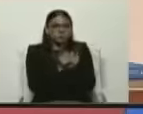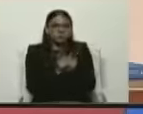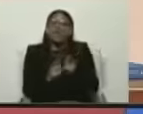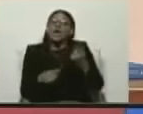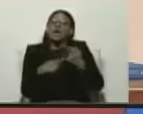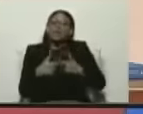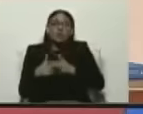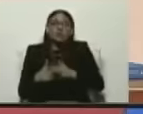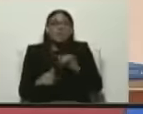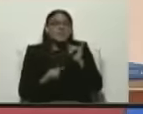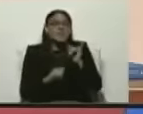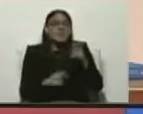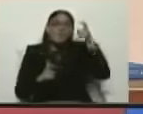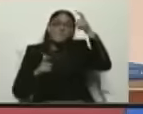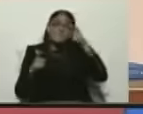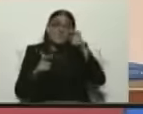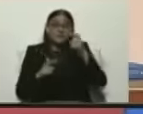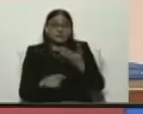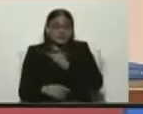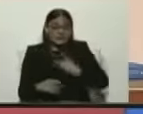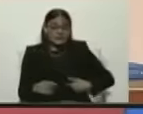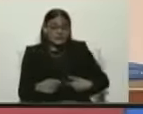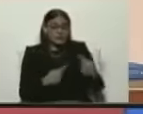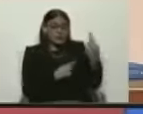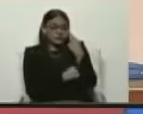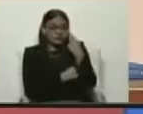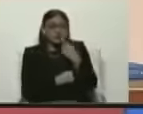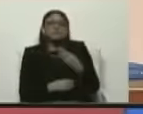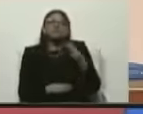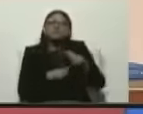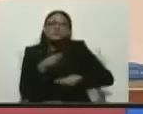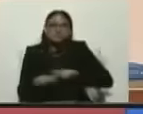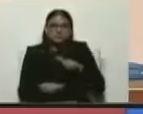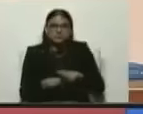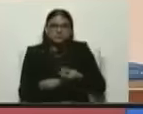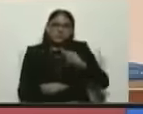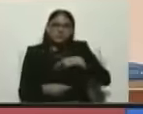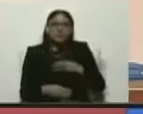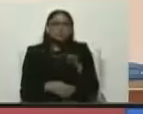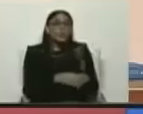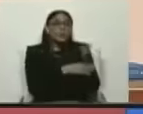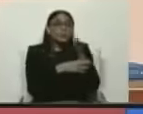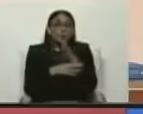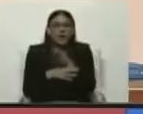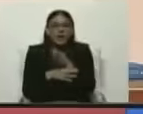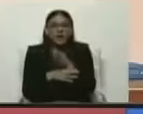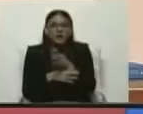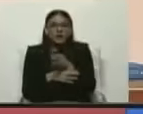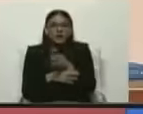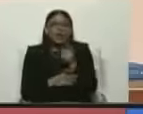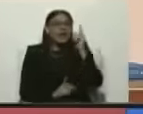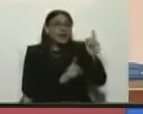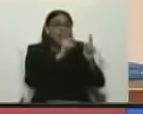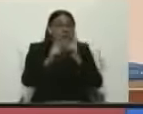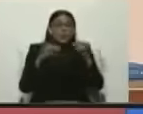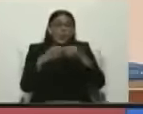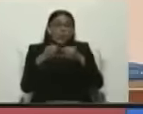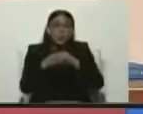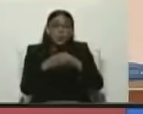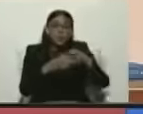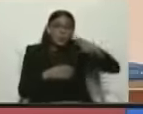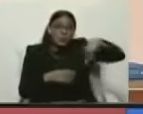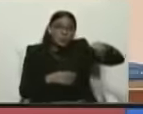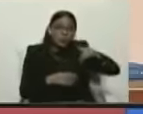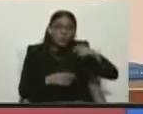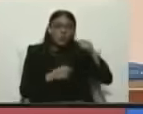instrucciones del presidente de nuestro partido, Nicolás Maduro Moros, ir, cada UVC tiene